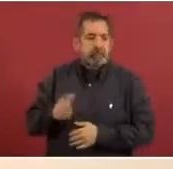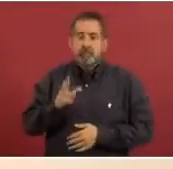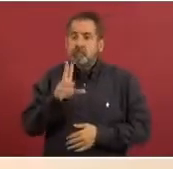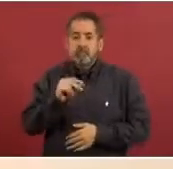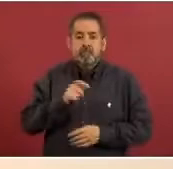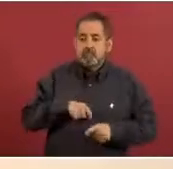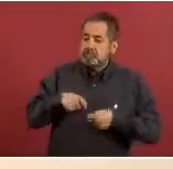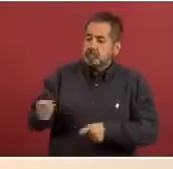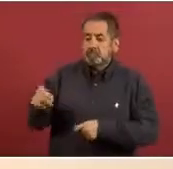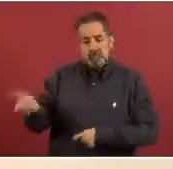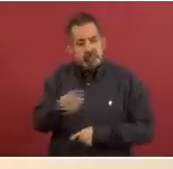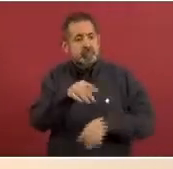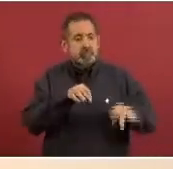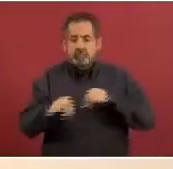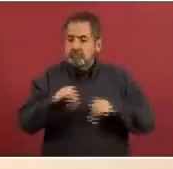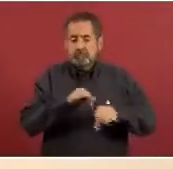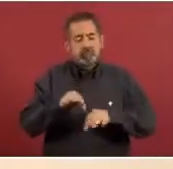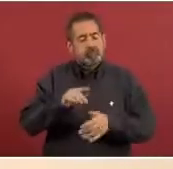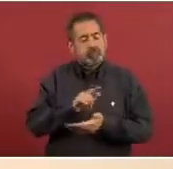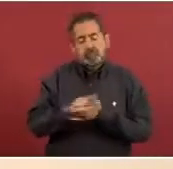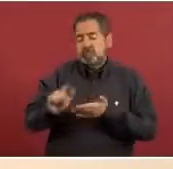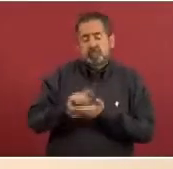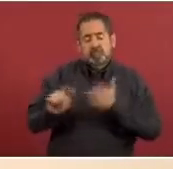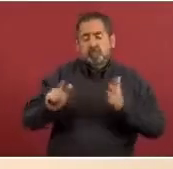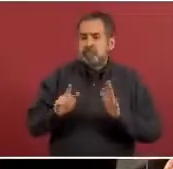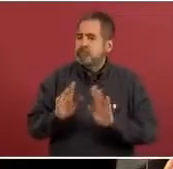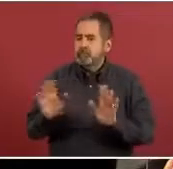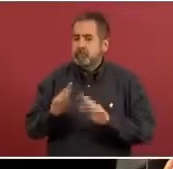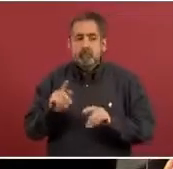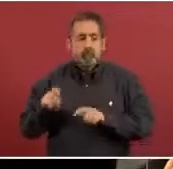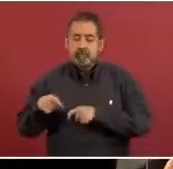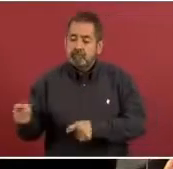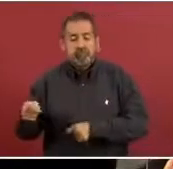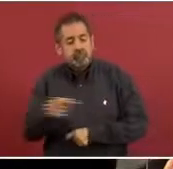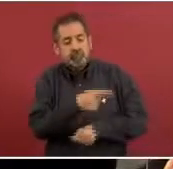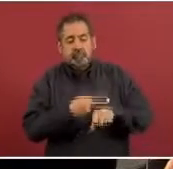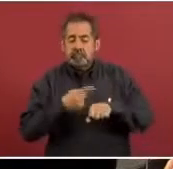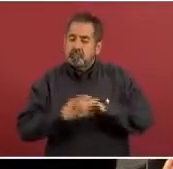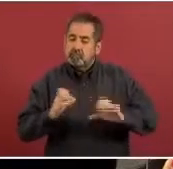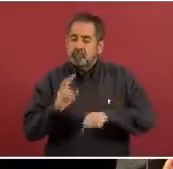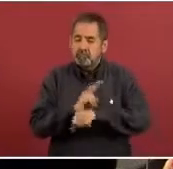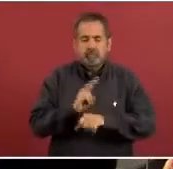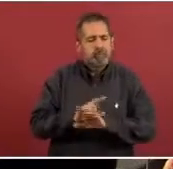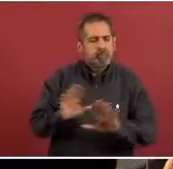el tema del trabajo y el cuidado de los enfermos. La siguiente, por favor.